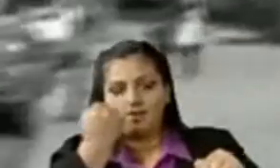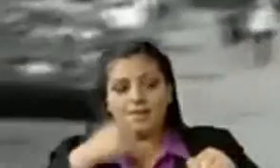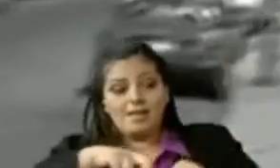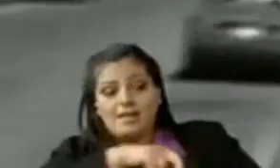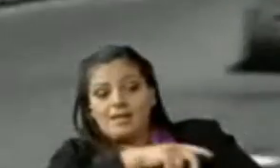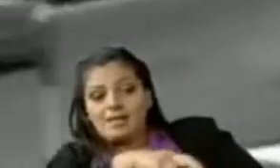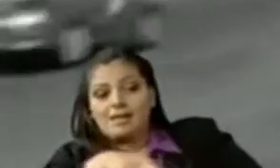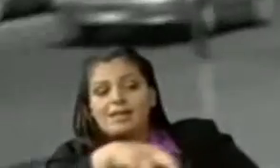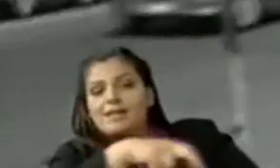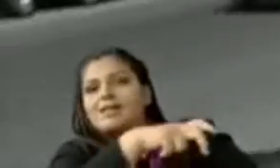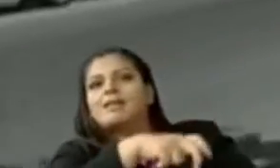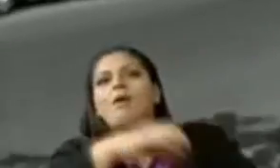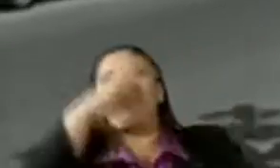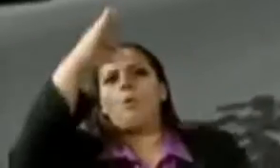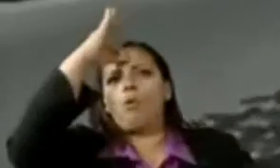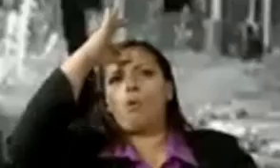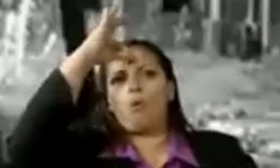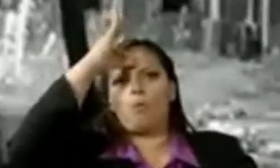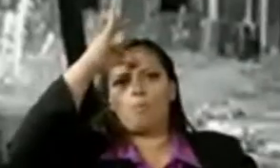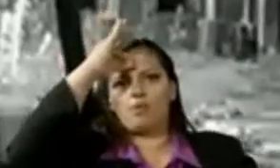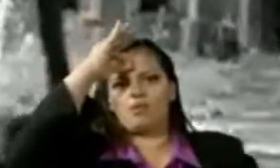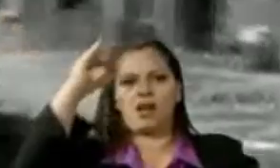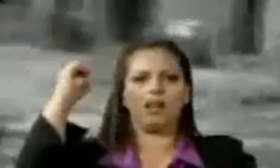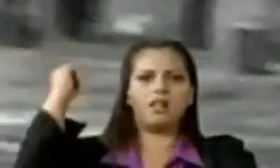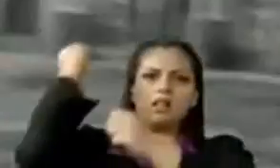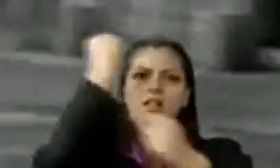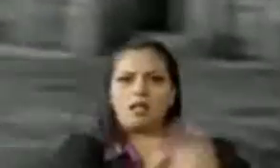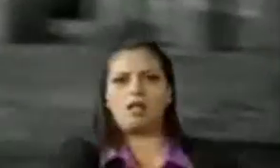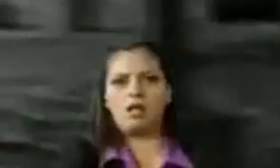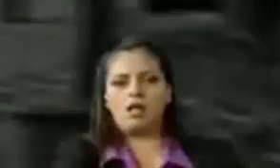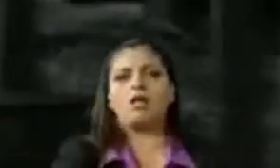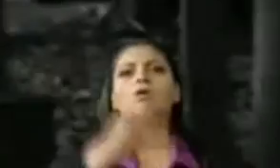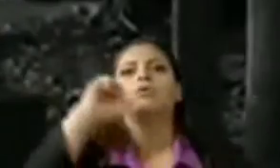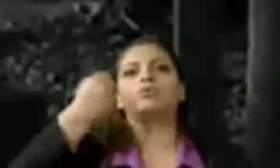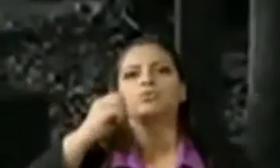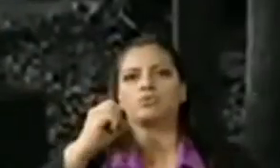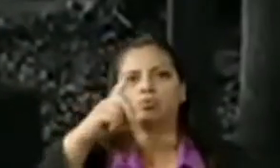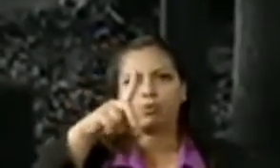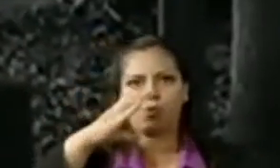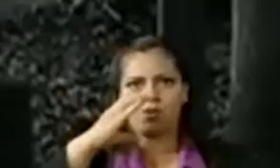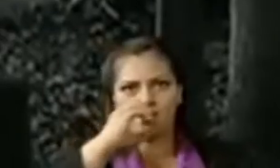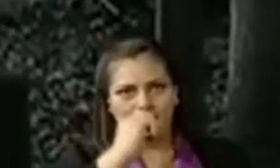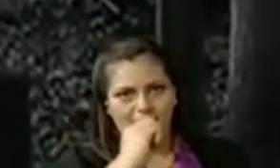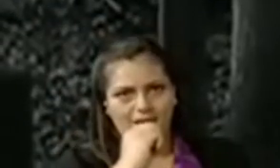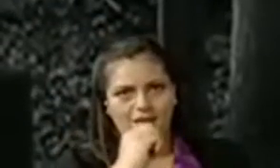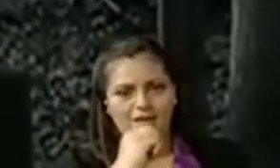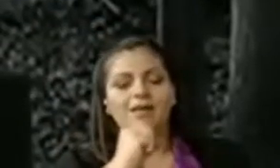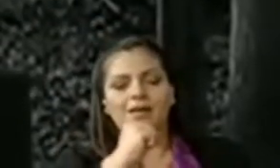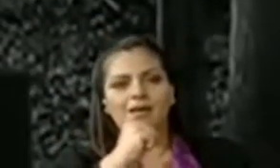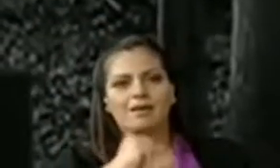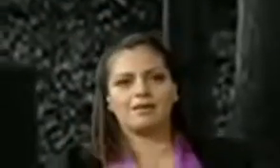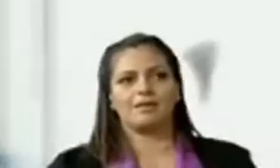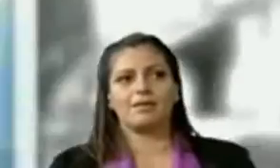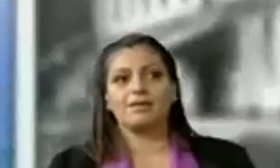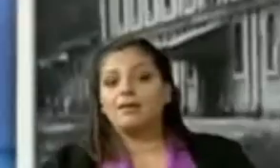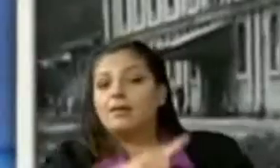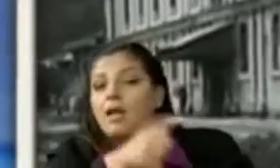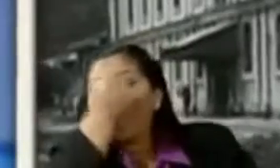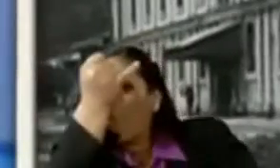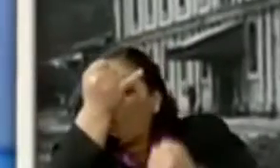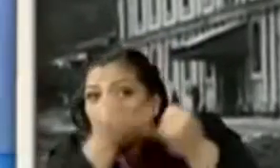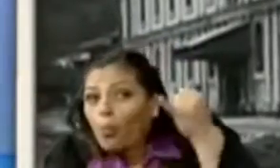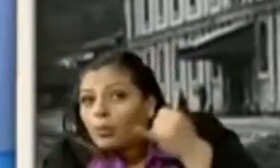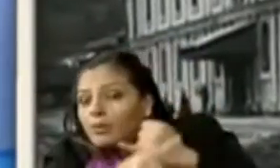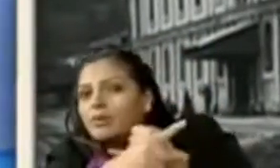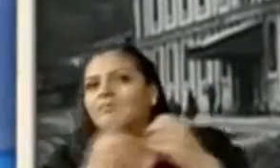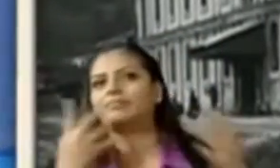Leprocomio, tiene el cementerio protestante y como remate, más allá al final, está la cárcel, y junto